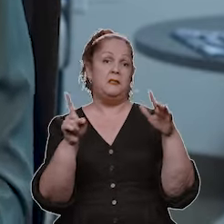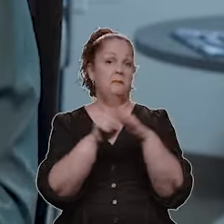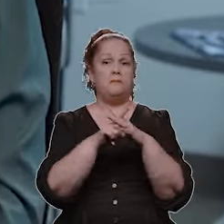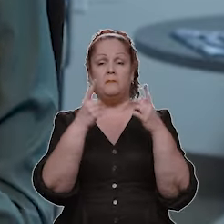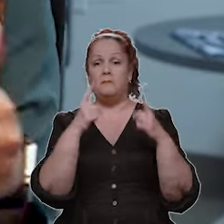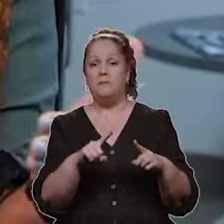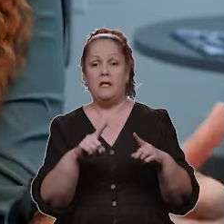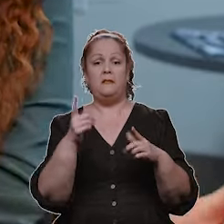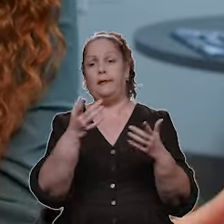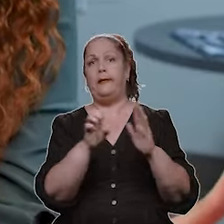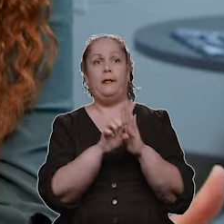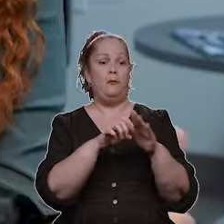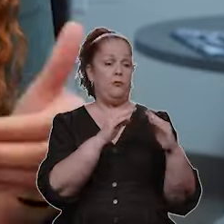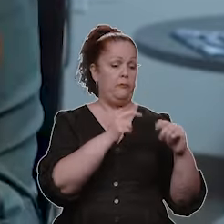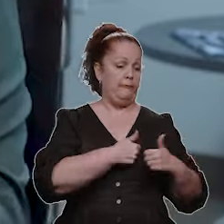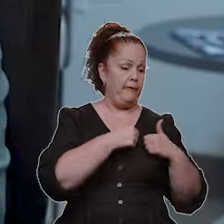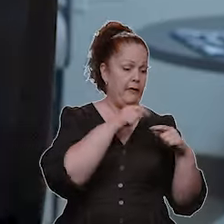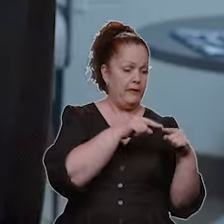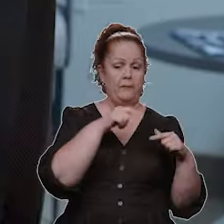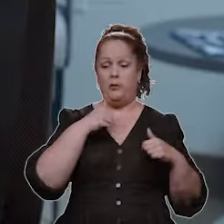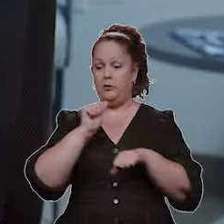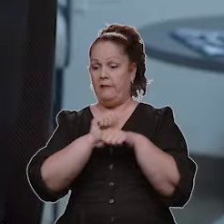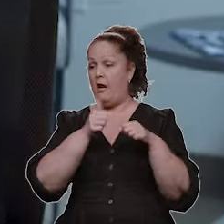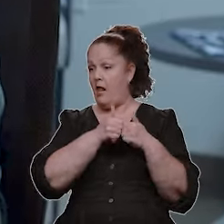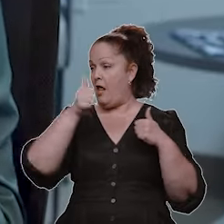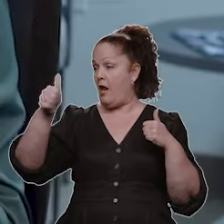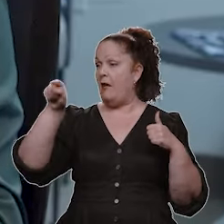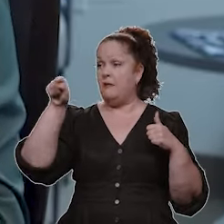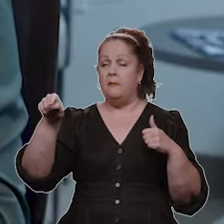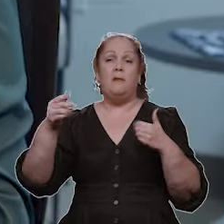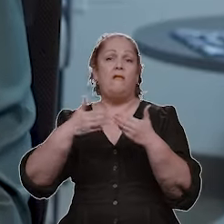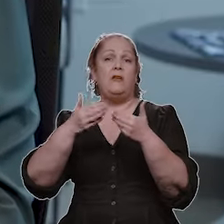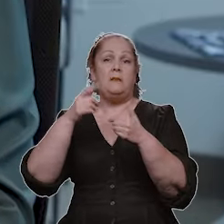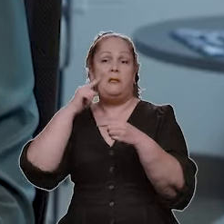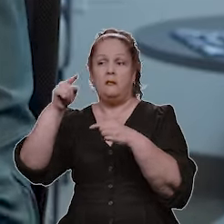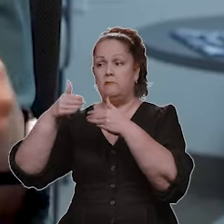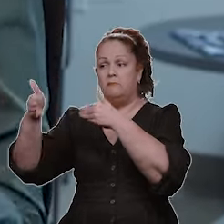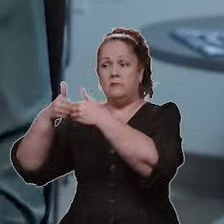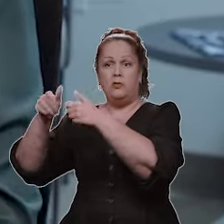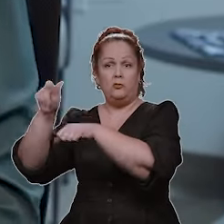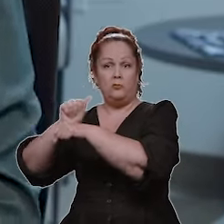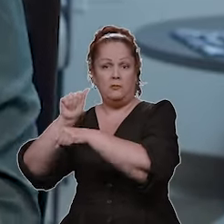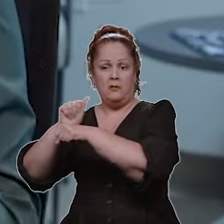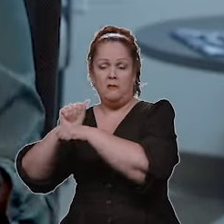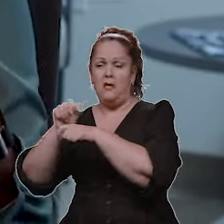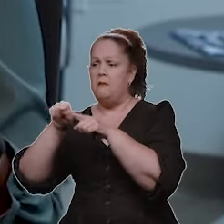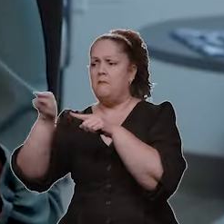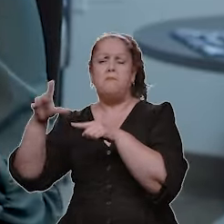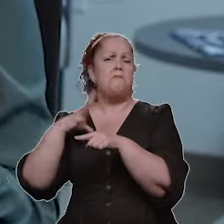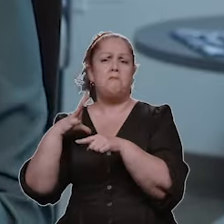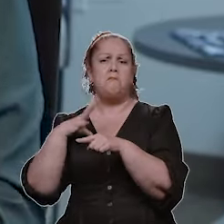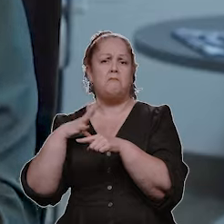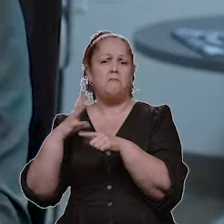personas que laboran en un municipio distinto al que Residen y se les hace más fácil pues ir a una sala de investigaciones distinta a la que está más